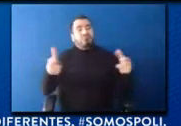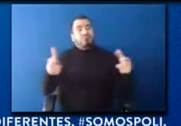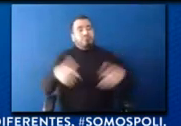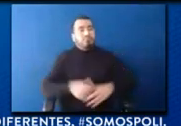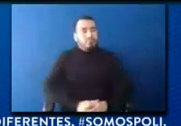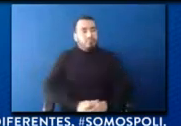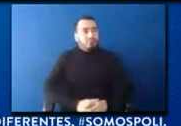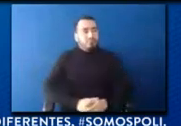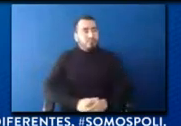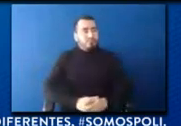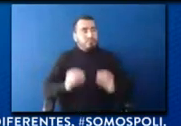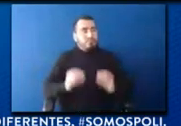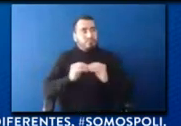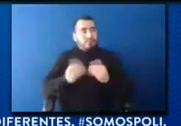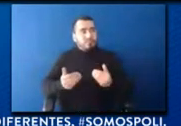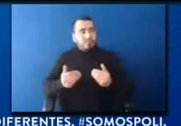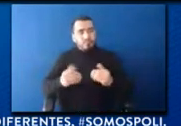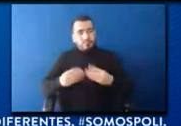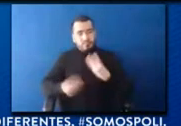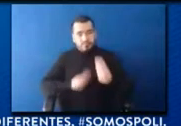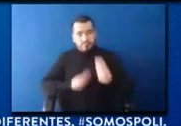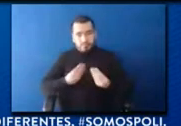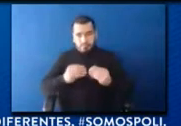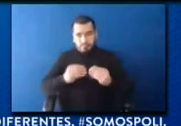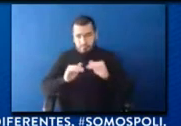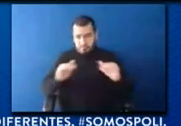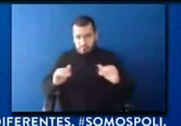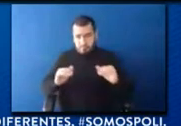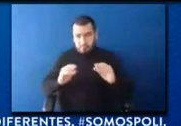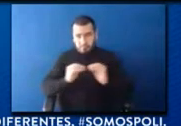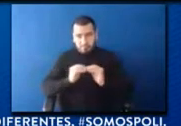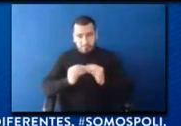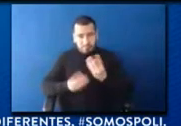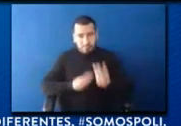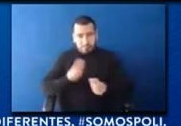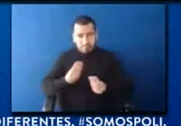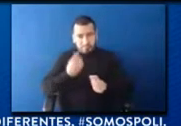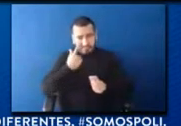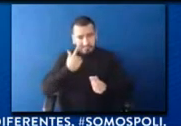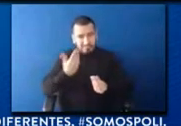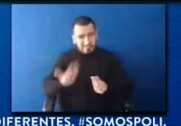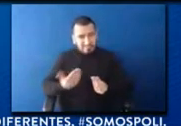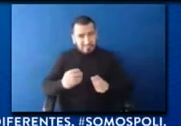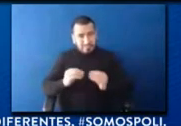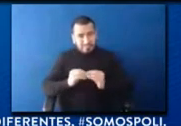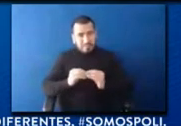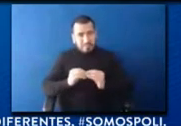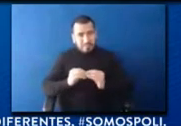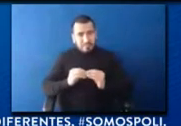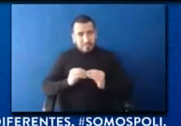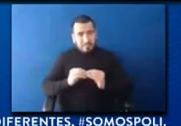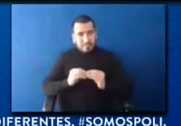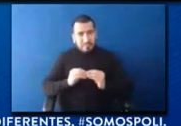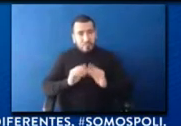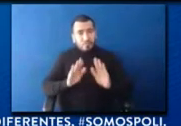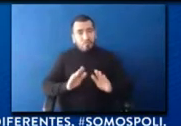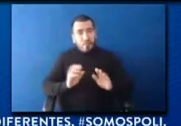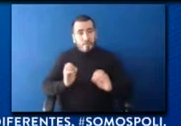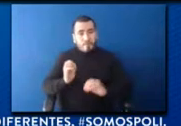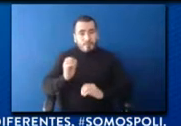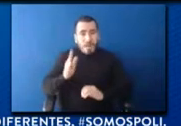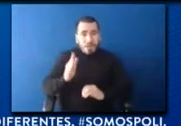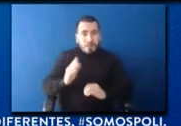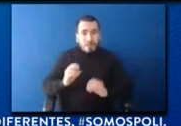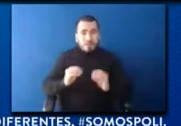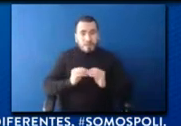En el común tenemos todos, no es que la gente no está pagando las obligaciones, en el común tenemos todos es que la gente no lleva la plata a los bancos, porque eso es terrible, la gente no tiene ahorita